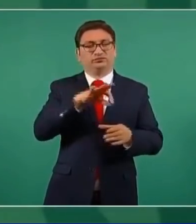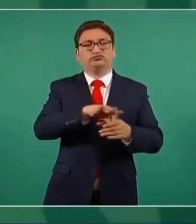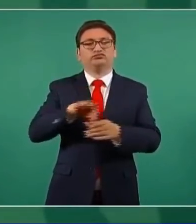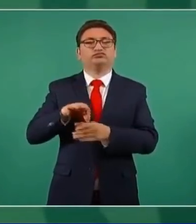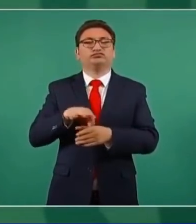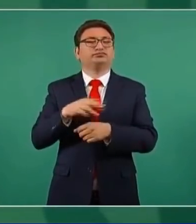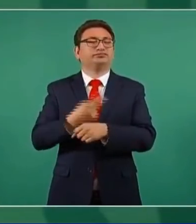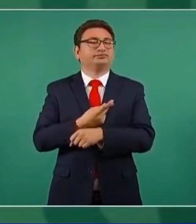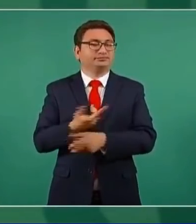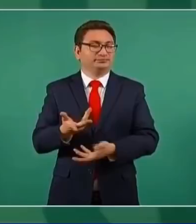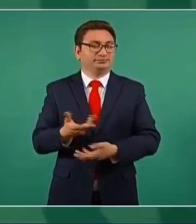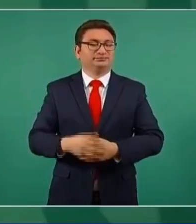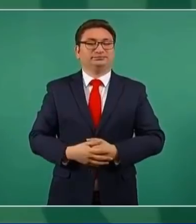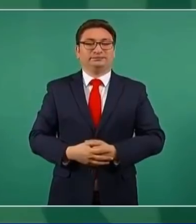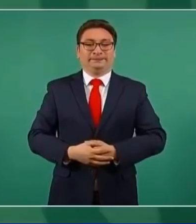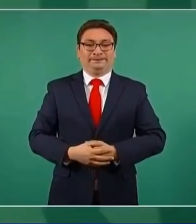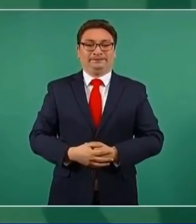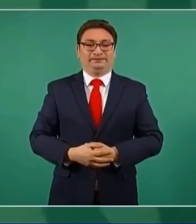anterior.